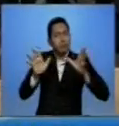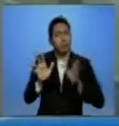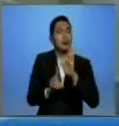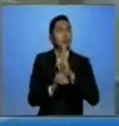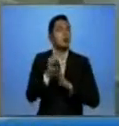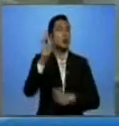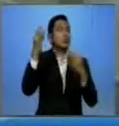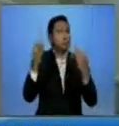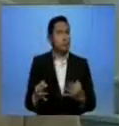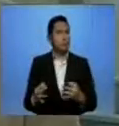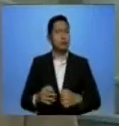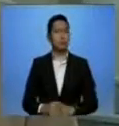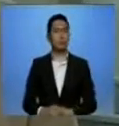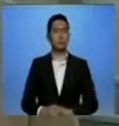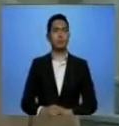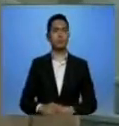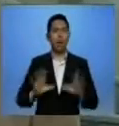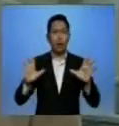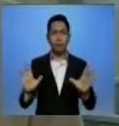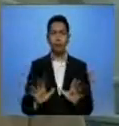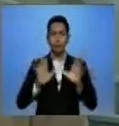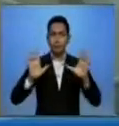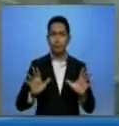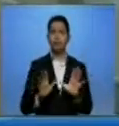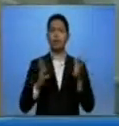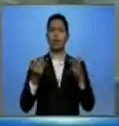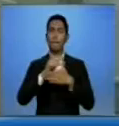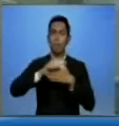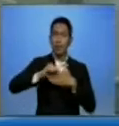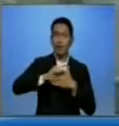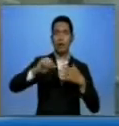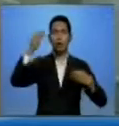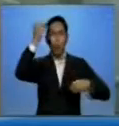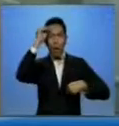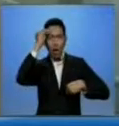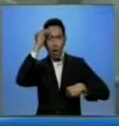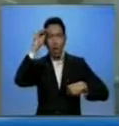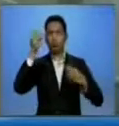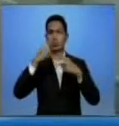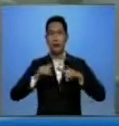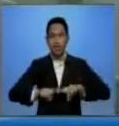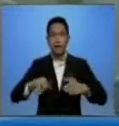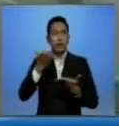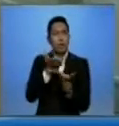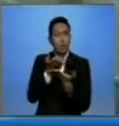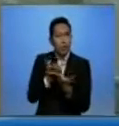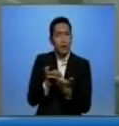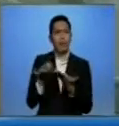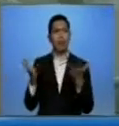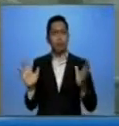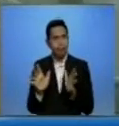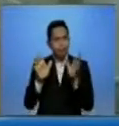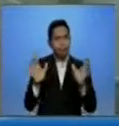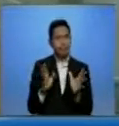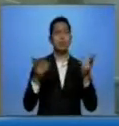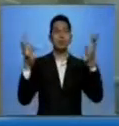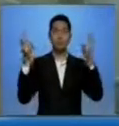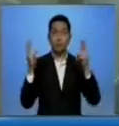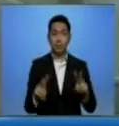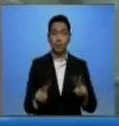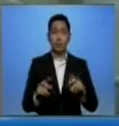efectivo. Que pueda estimular la práctica de los valores, de los principios que mueven la economía popular y solidaria, que pueda